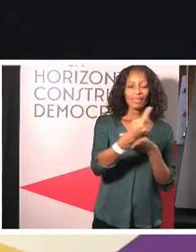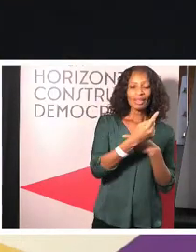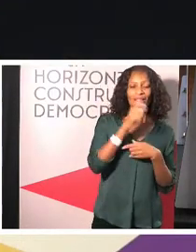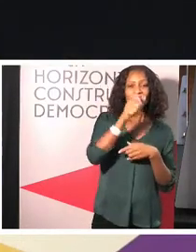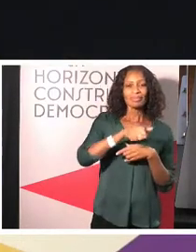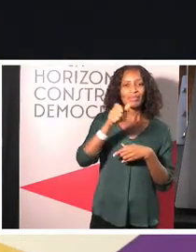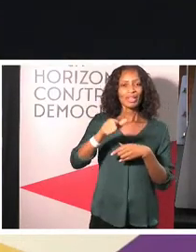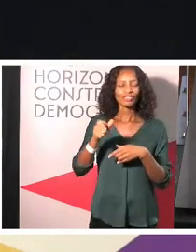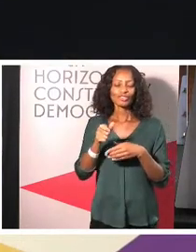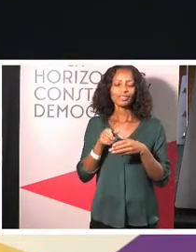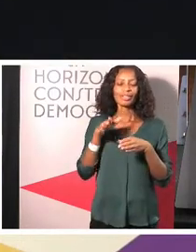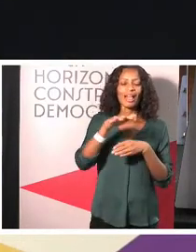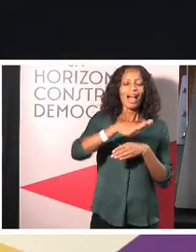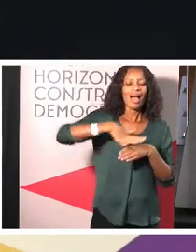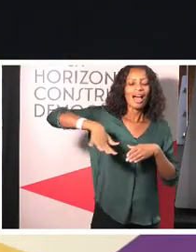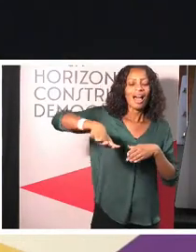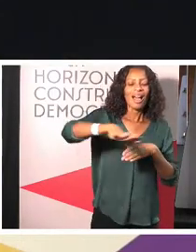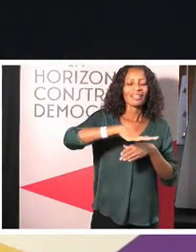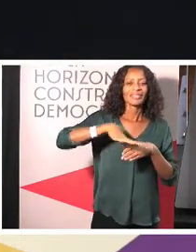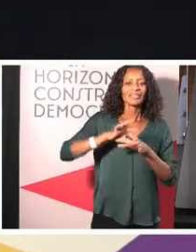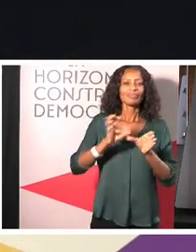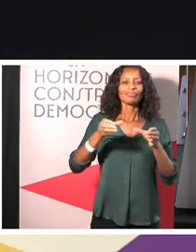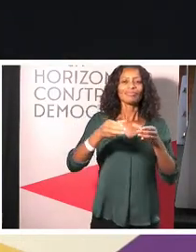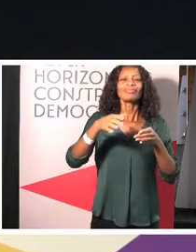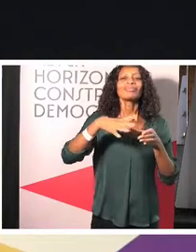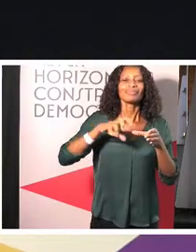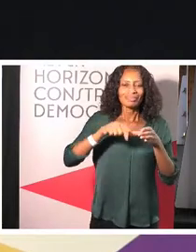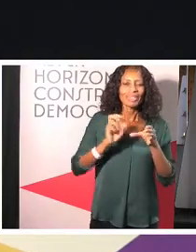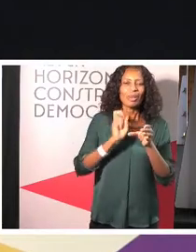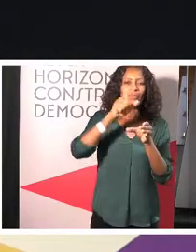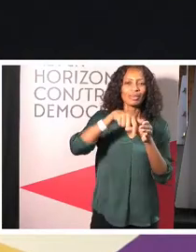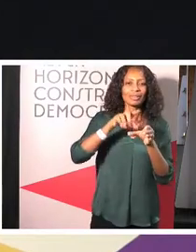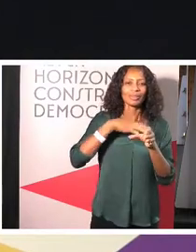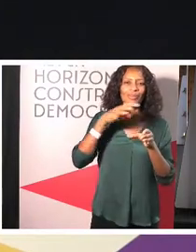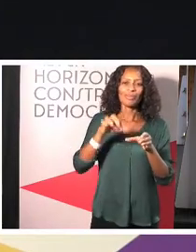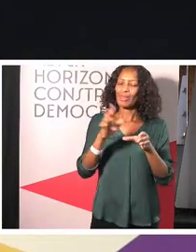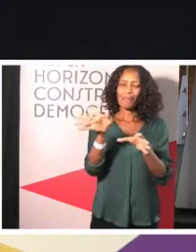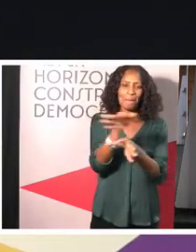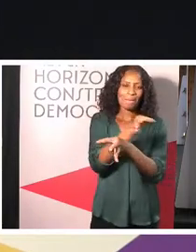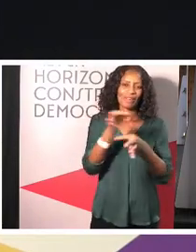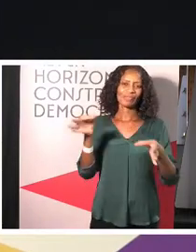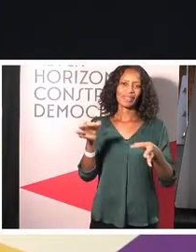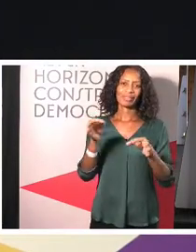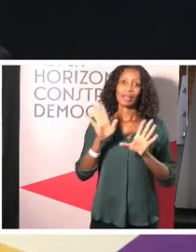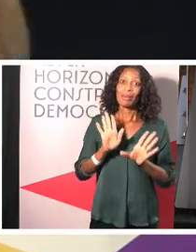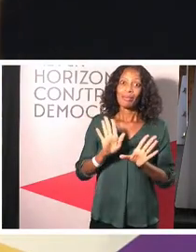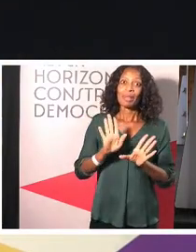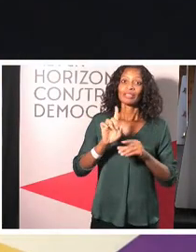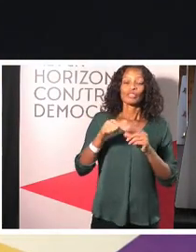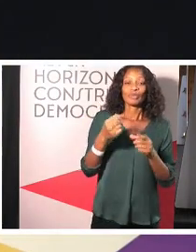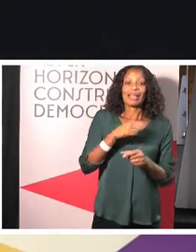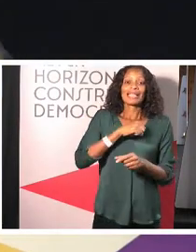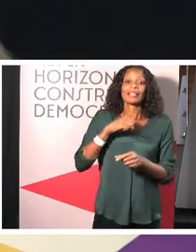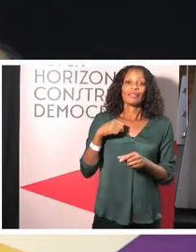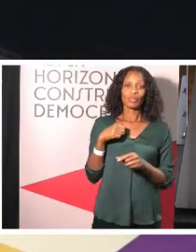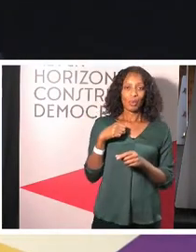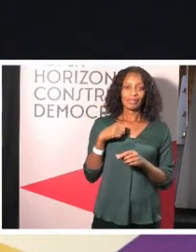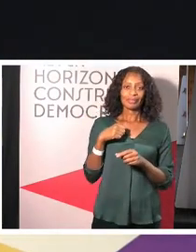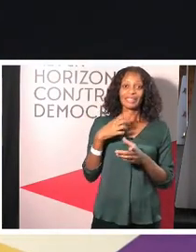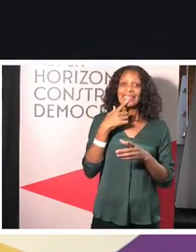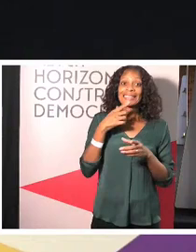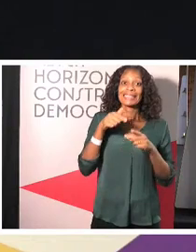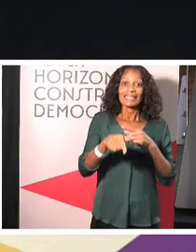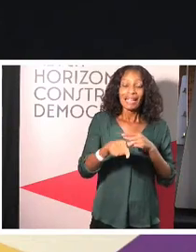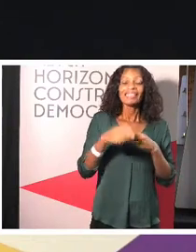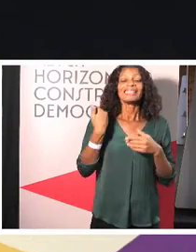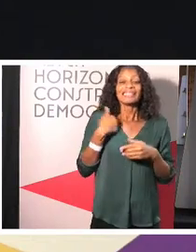real, que es lo que él decía. Y decía que una vez consiguiéramos esta individualidad, nos íbamos a asociar. Nos